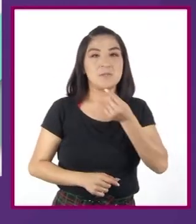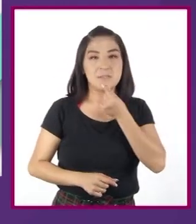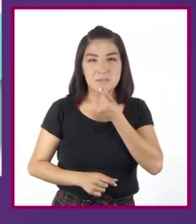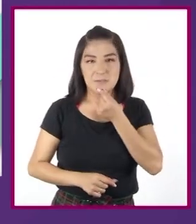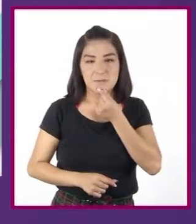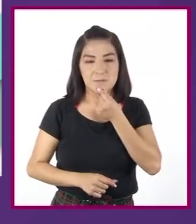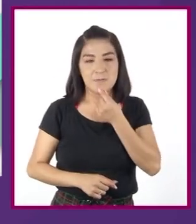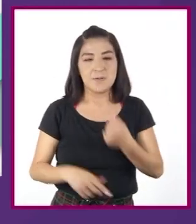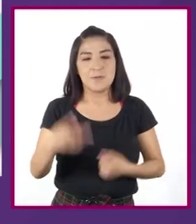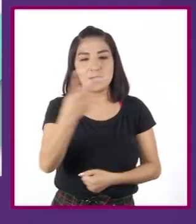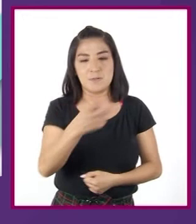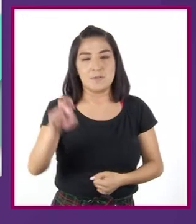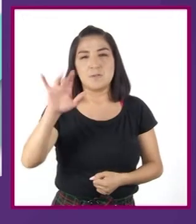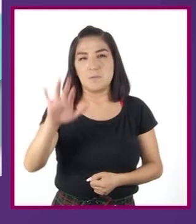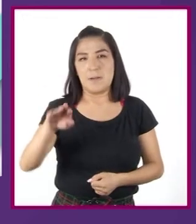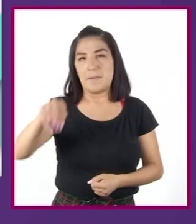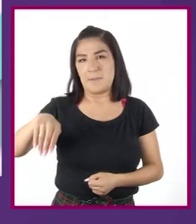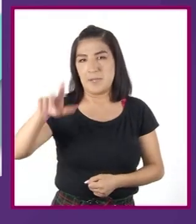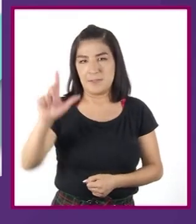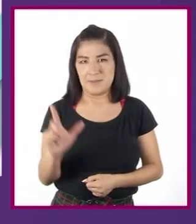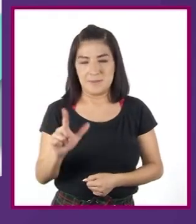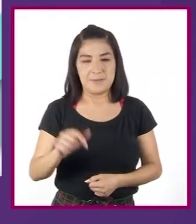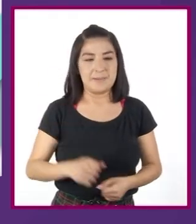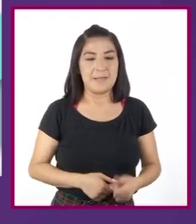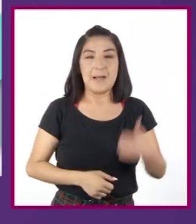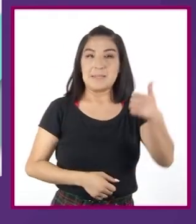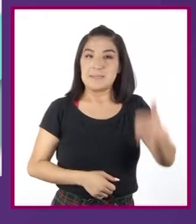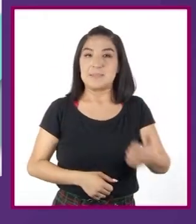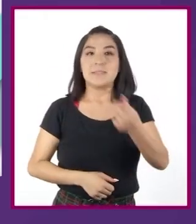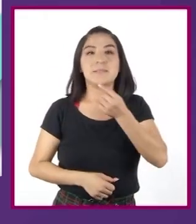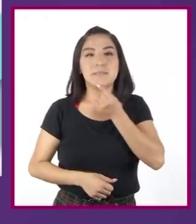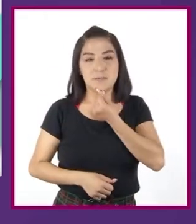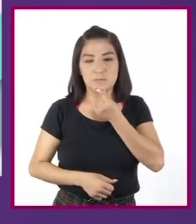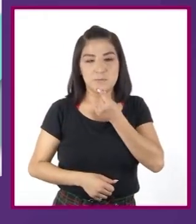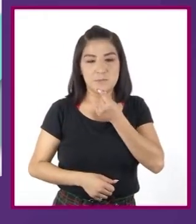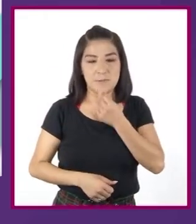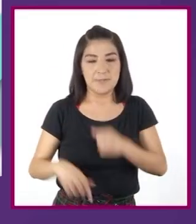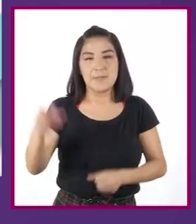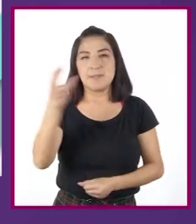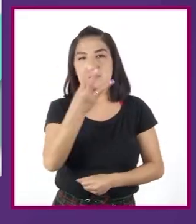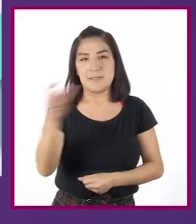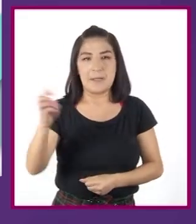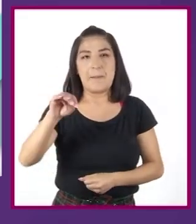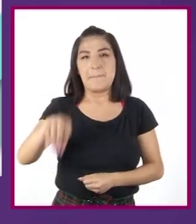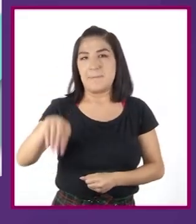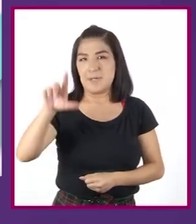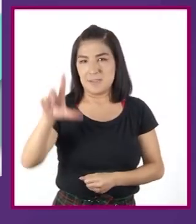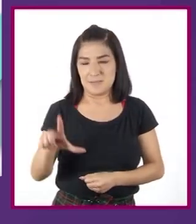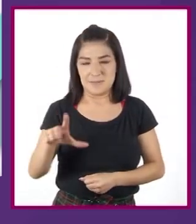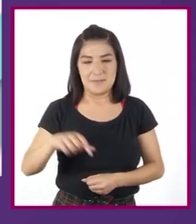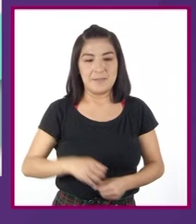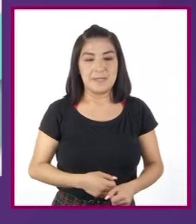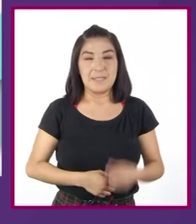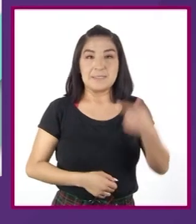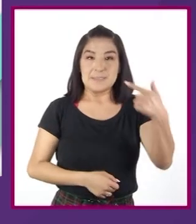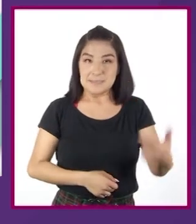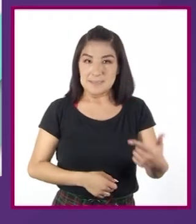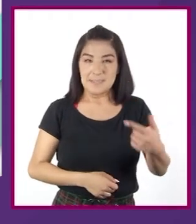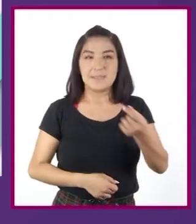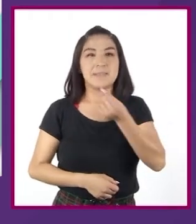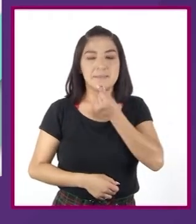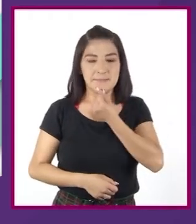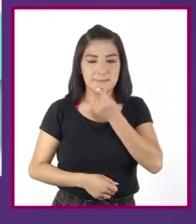serán 250 mililitros. 6 segundos serán 300 mililitros. 7